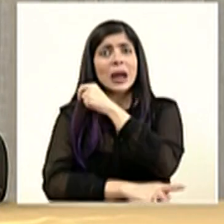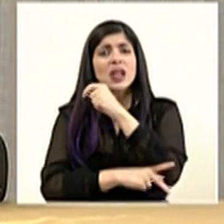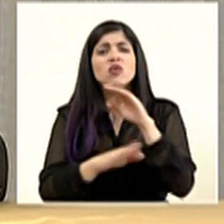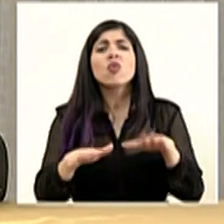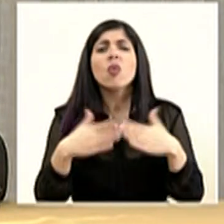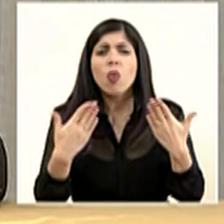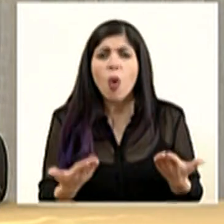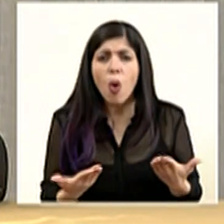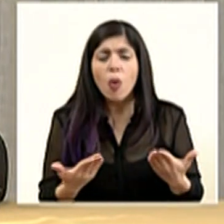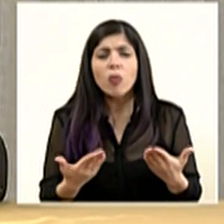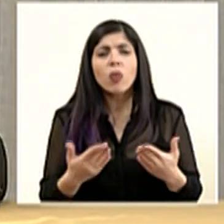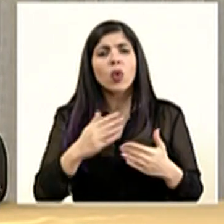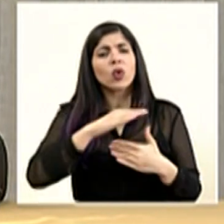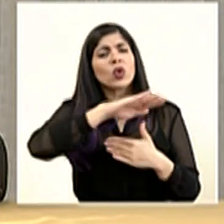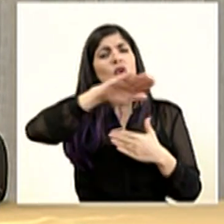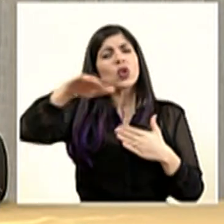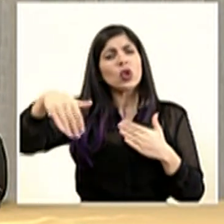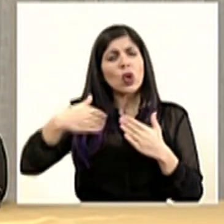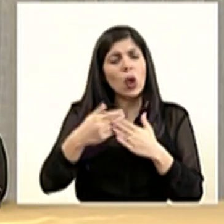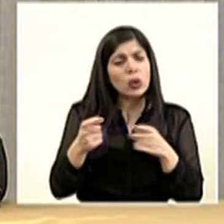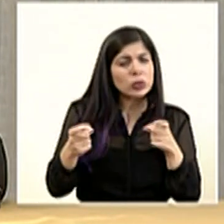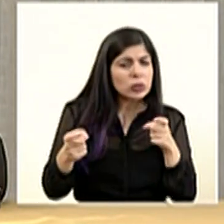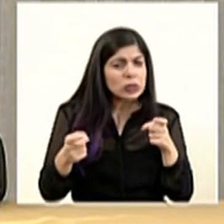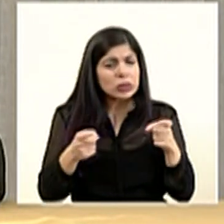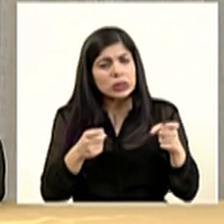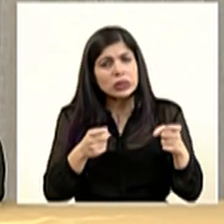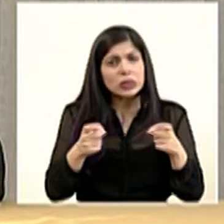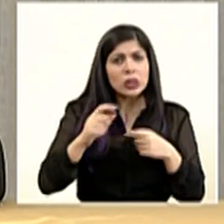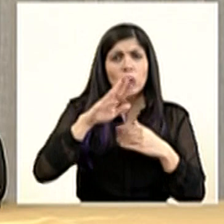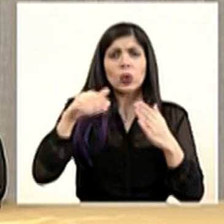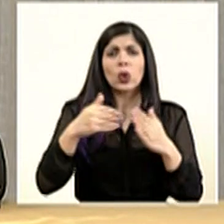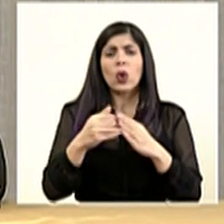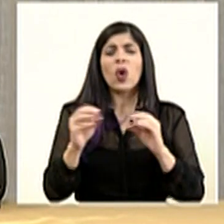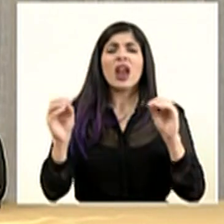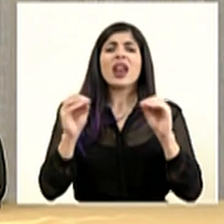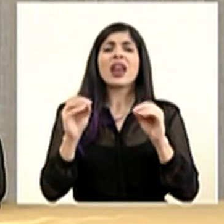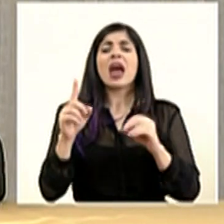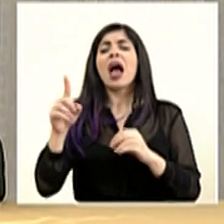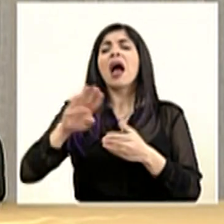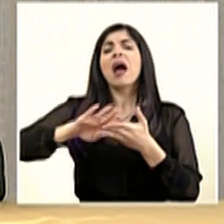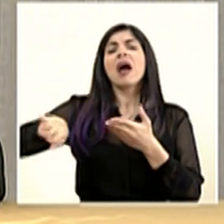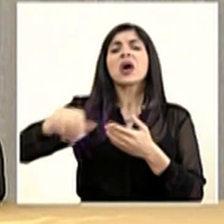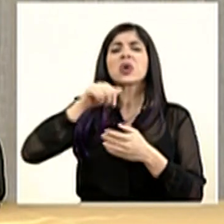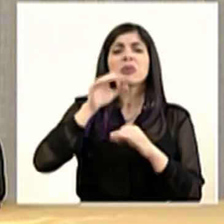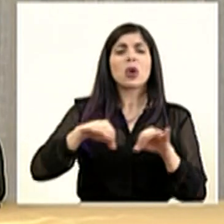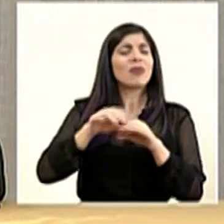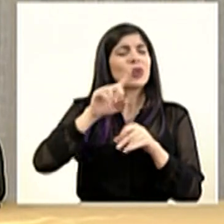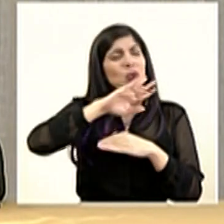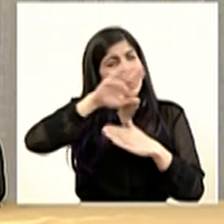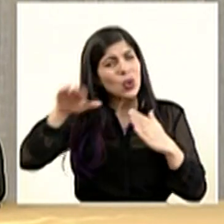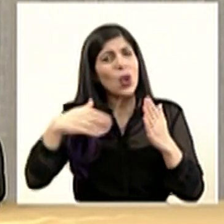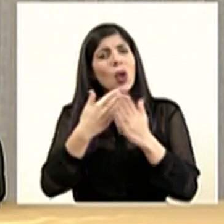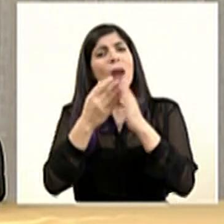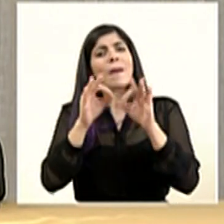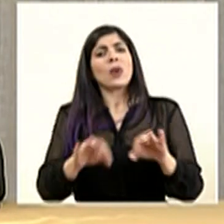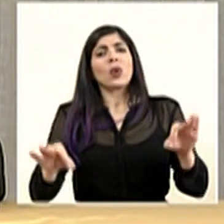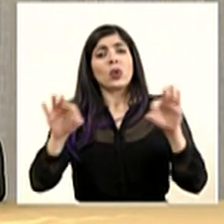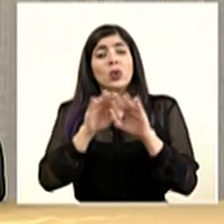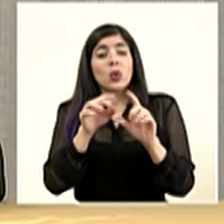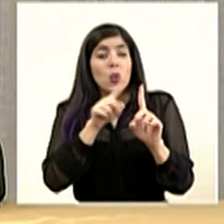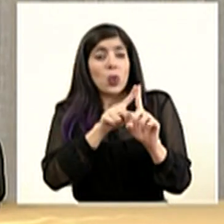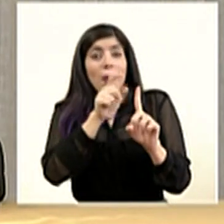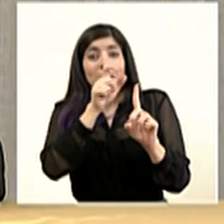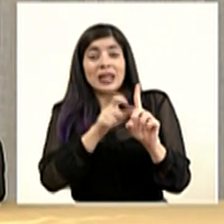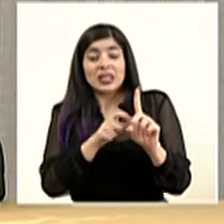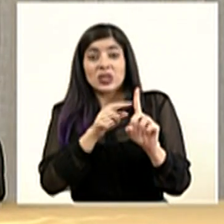la vamos jalando todos y todas. Aquí no hay nadie que sume menos, todos somos importantes. Una persona